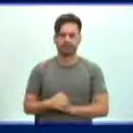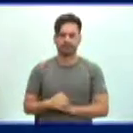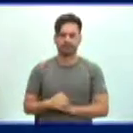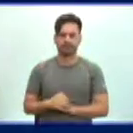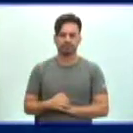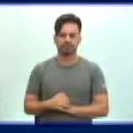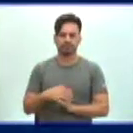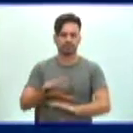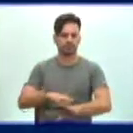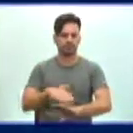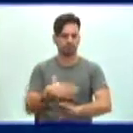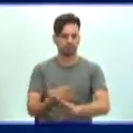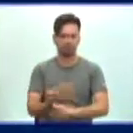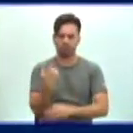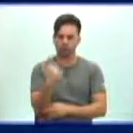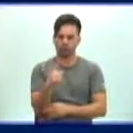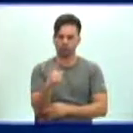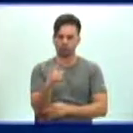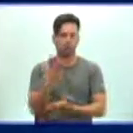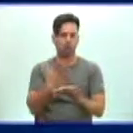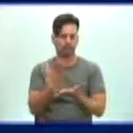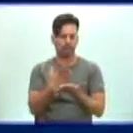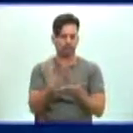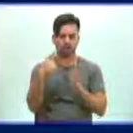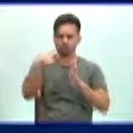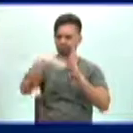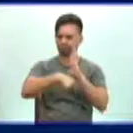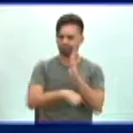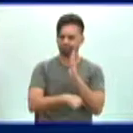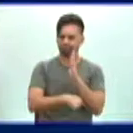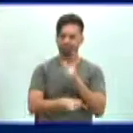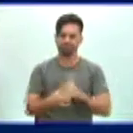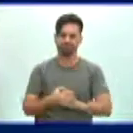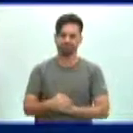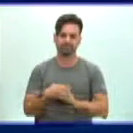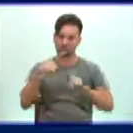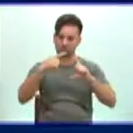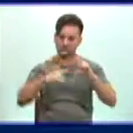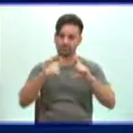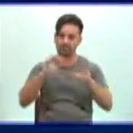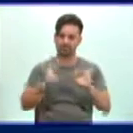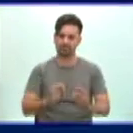ustedes después pueden consultar su libro de texto y profundizar en este contenido.